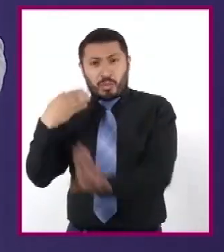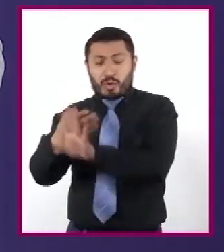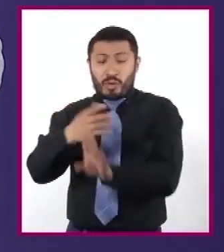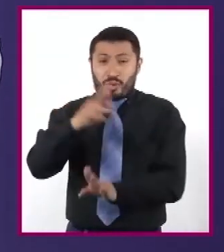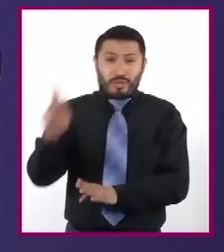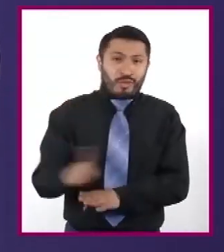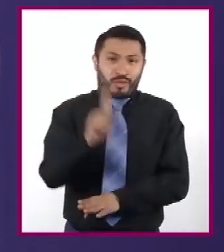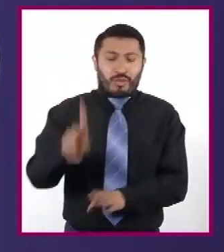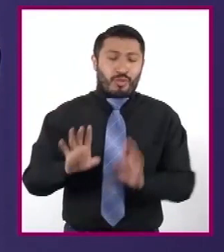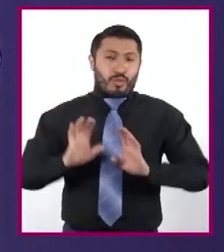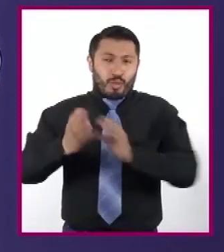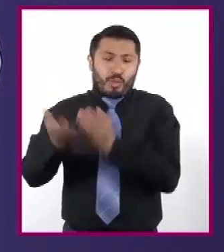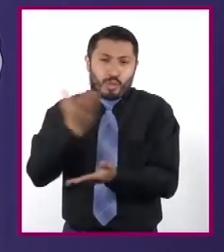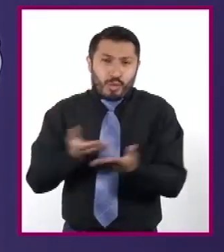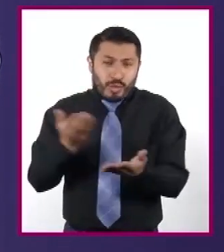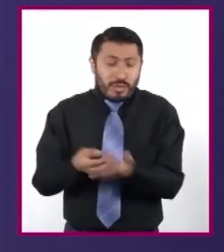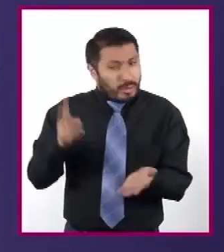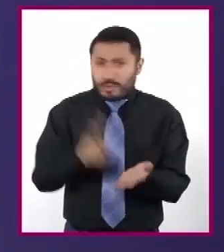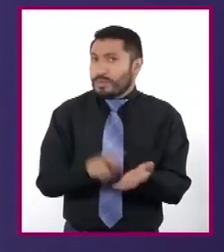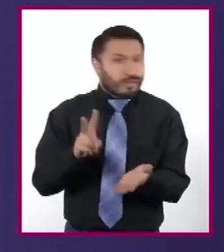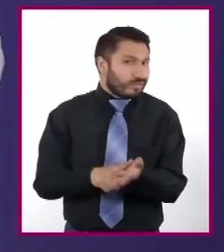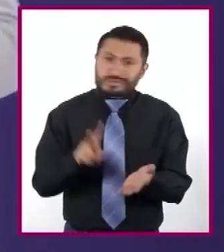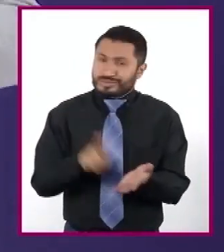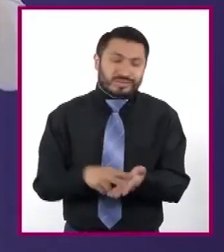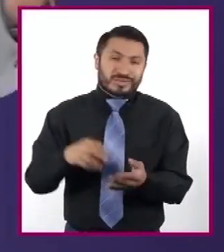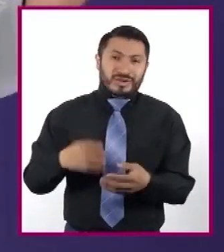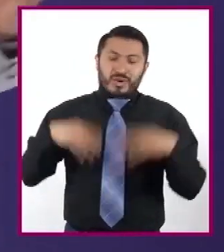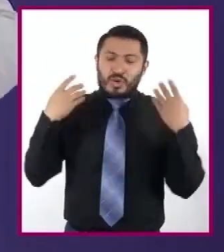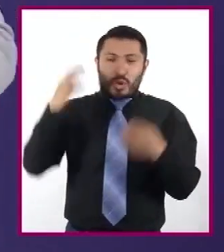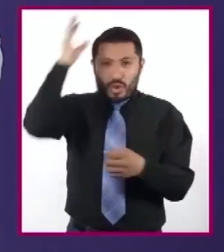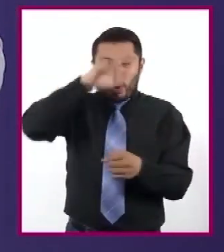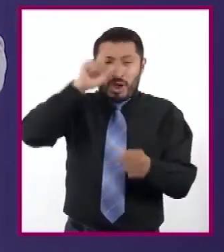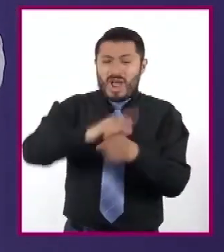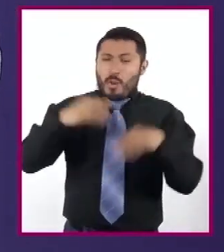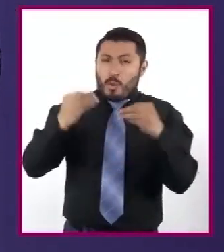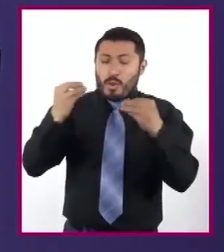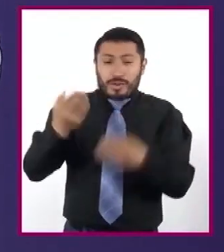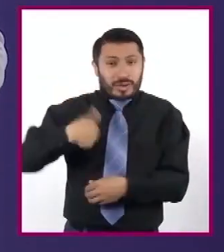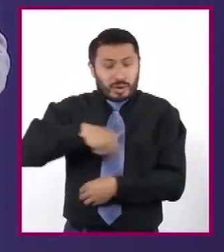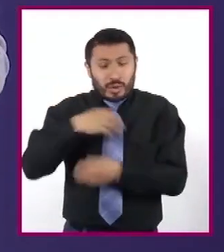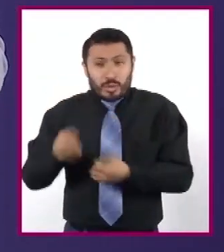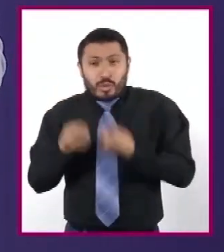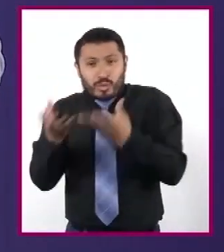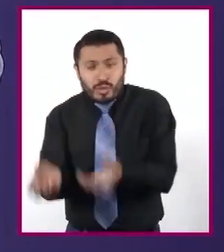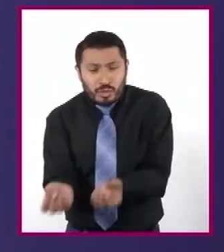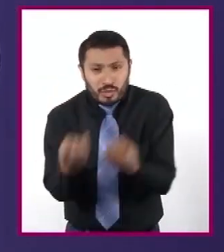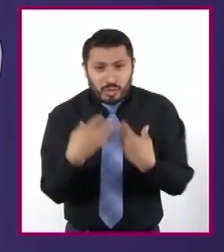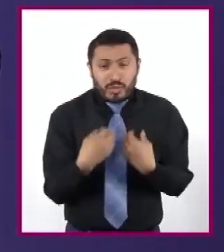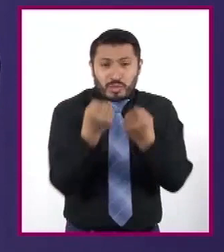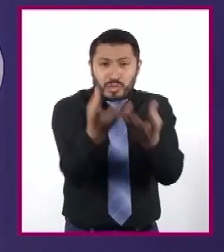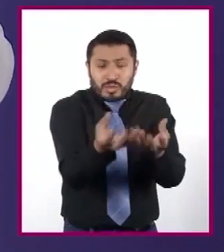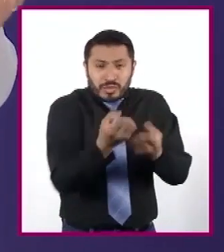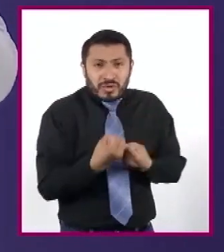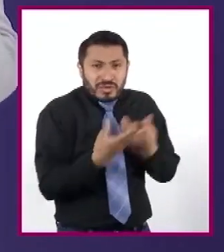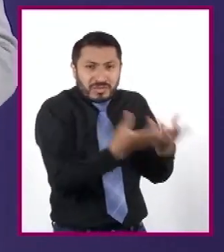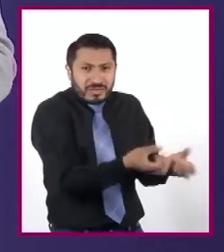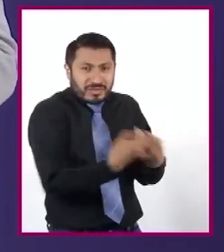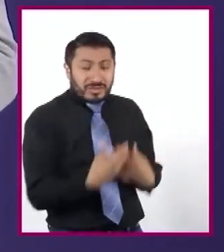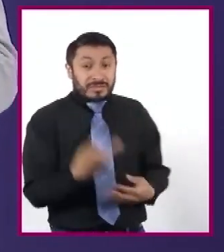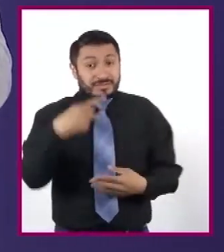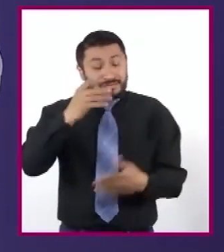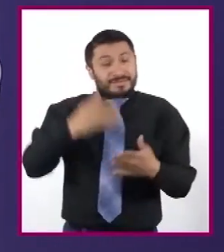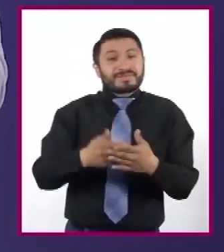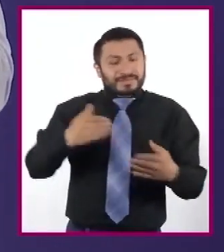pueblos, sin valorar la riqueza lingüística y cultural que todos aportamos a nuestro mosaico social. Pero antes de entrar en